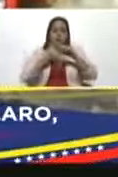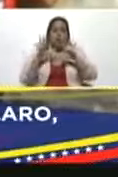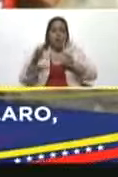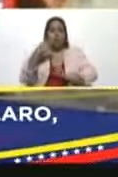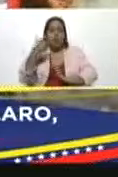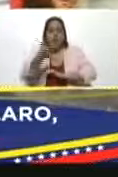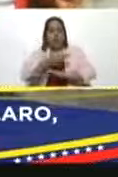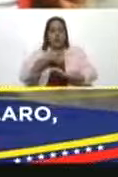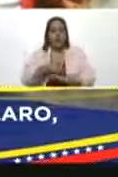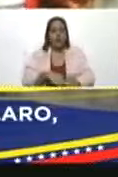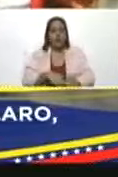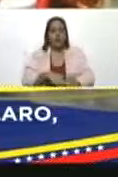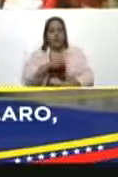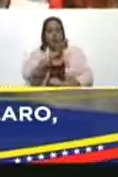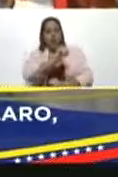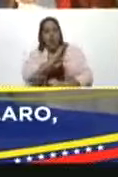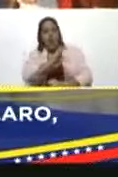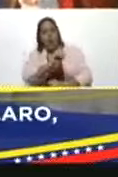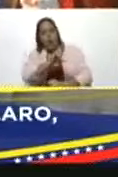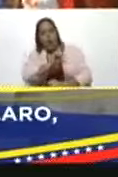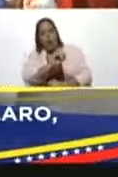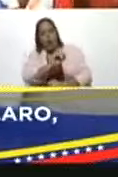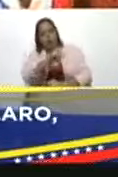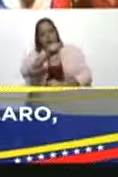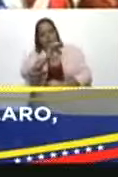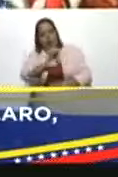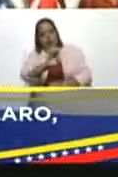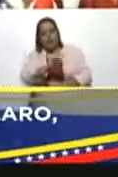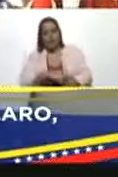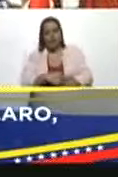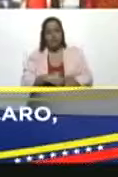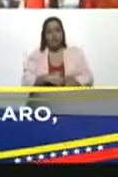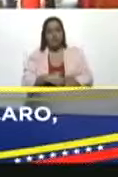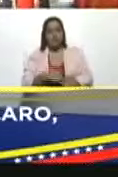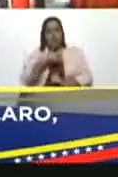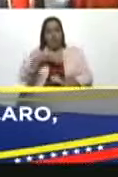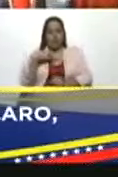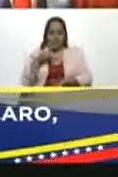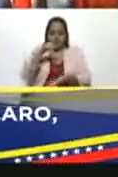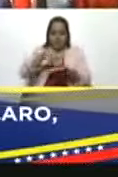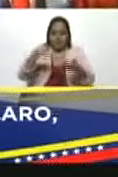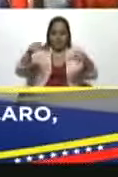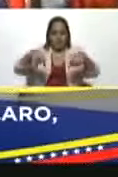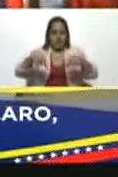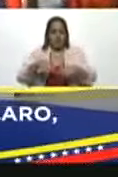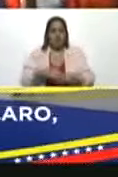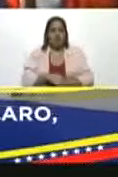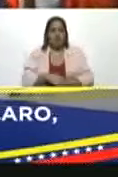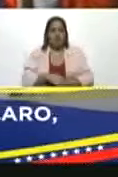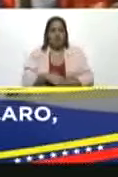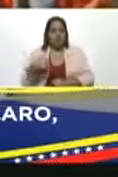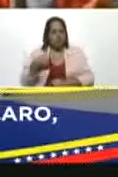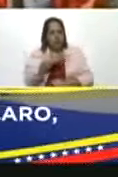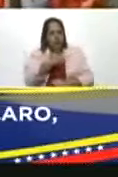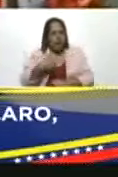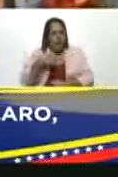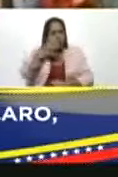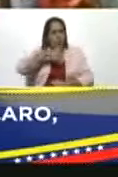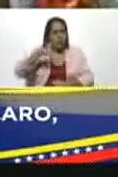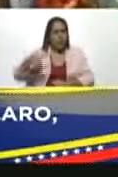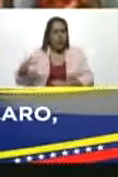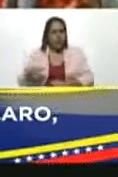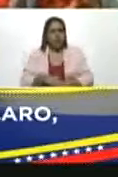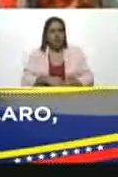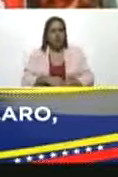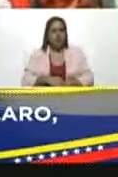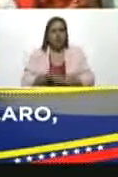gobierno. Cocorote, Cocorote. Ah, hemos venido precisamente. Yo quiero que el poder popular